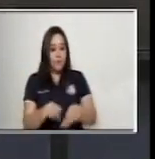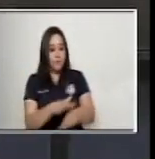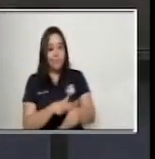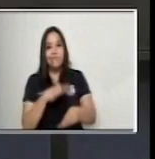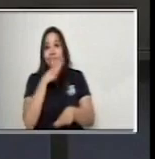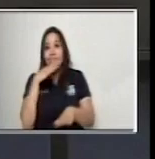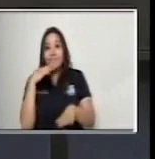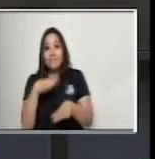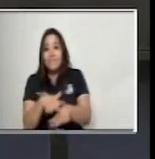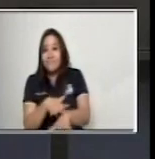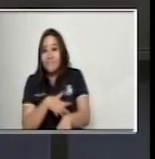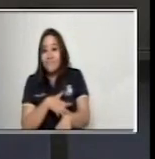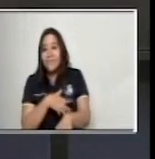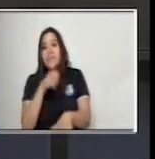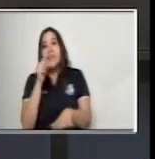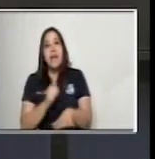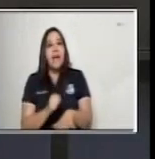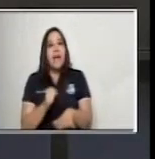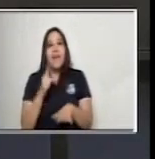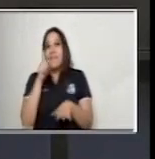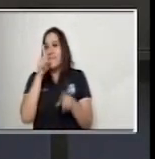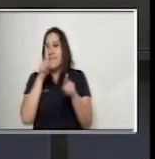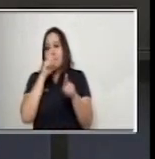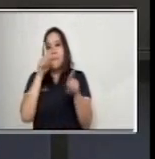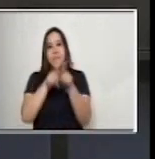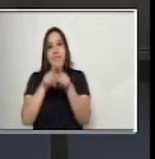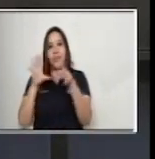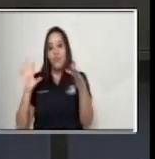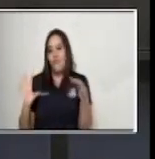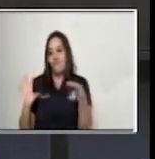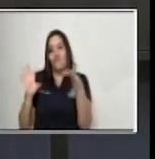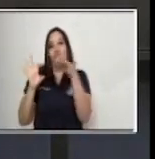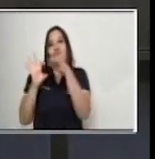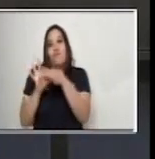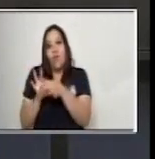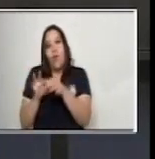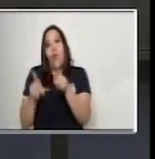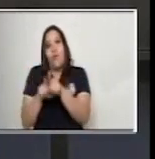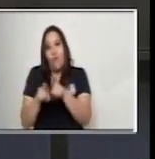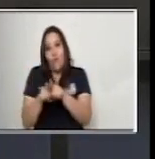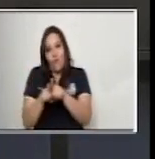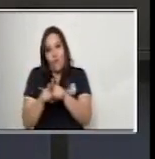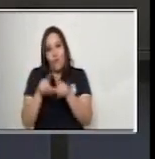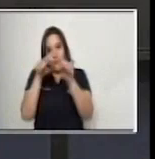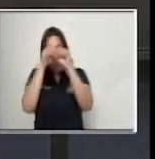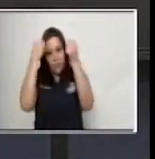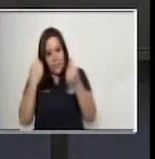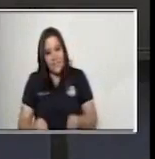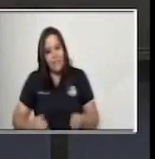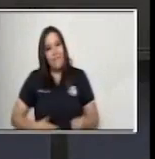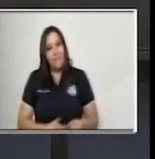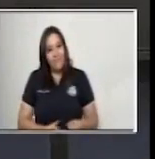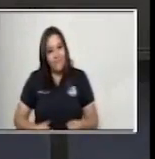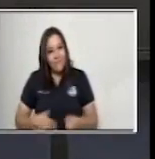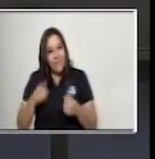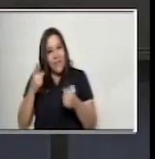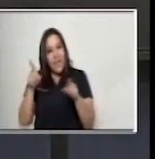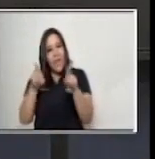está muy de la mano, trabaja muy de la mano con el sistema digestivo, ya que es el encargado a través de sus